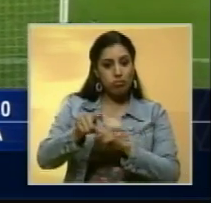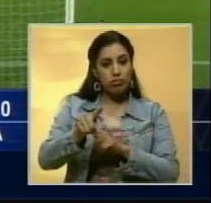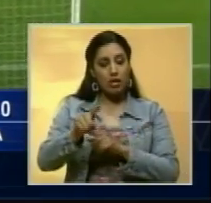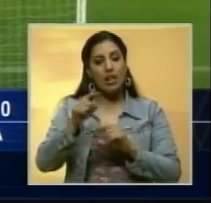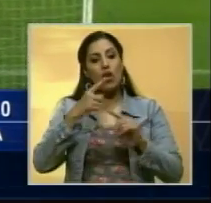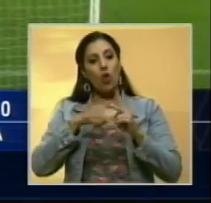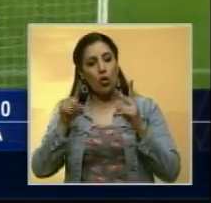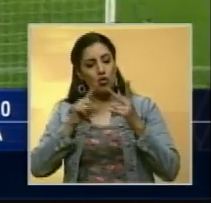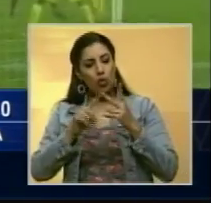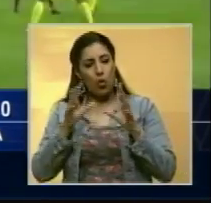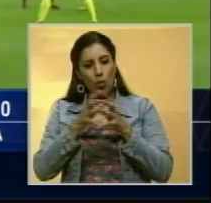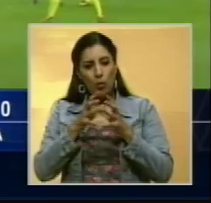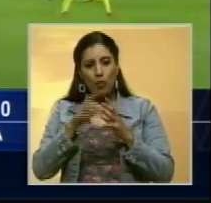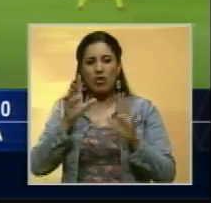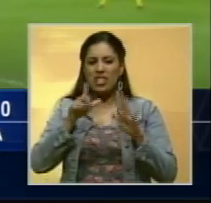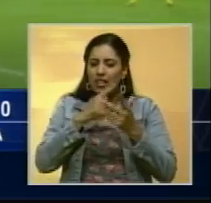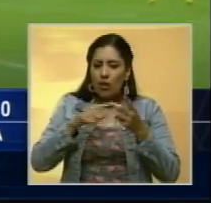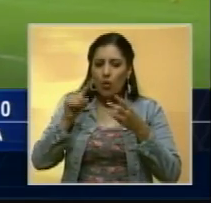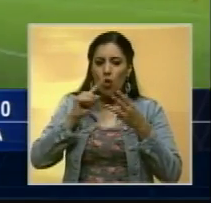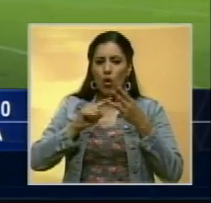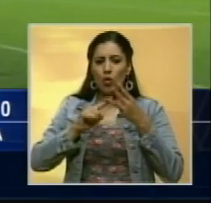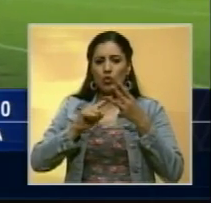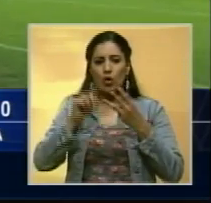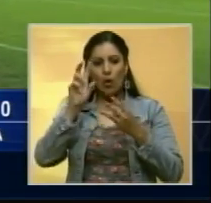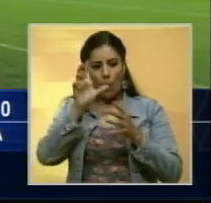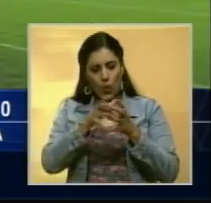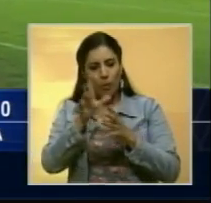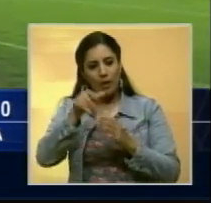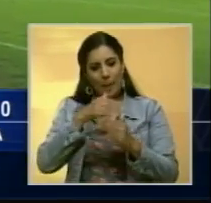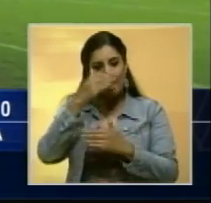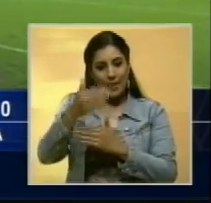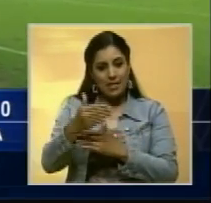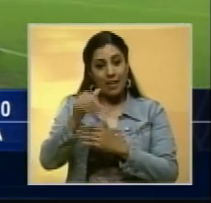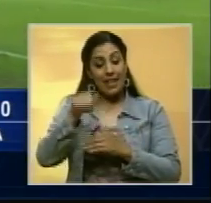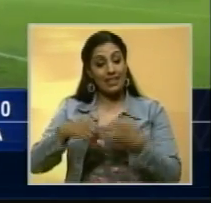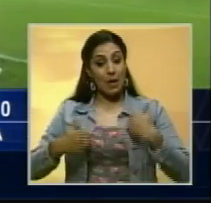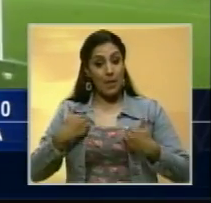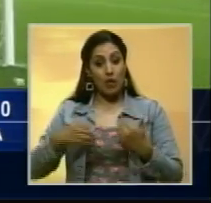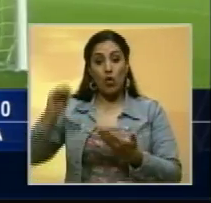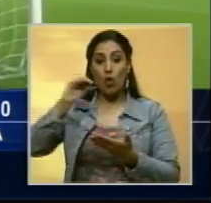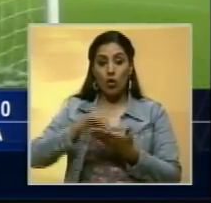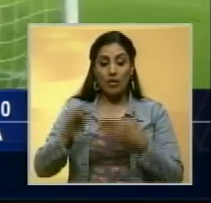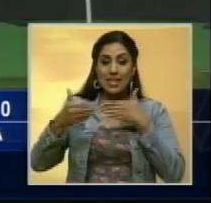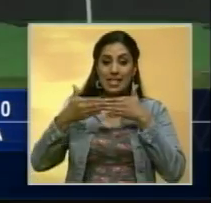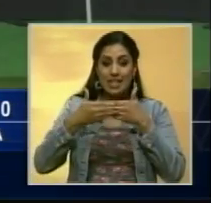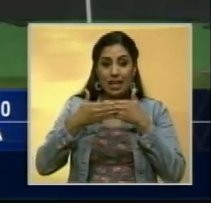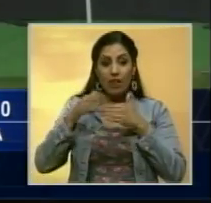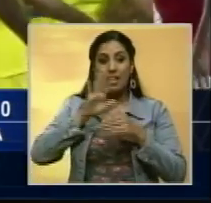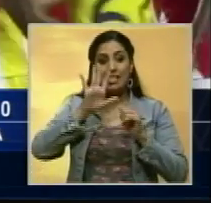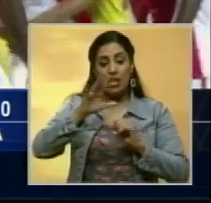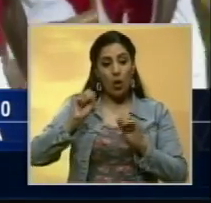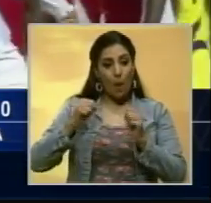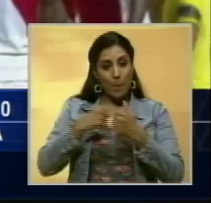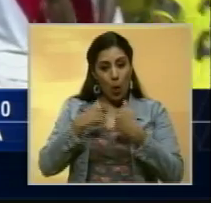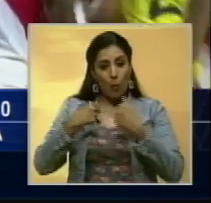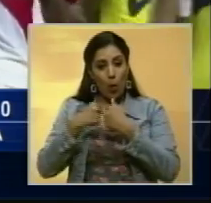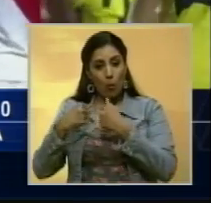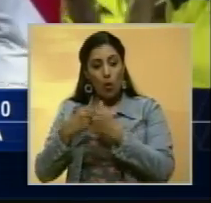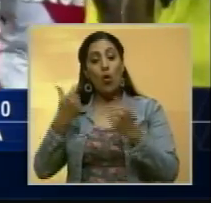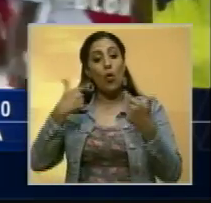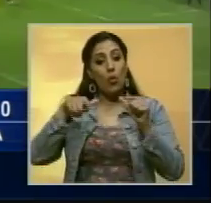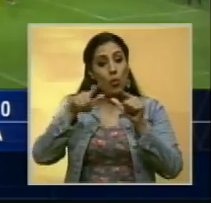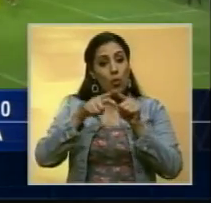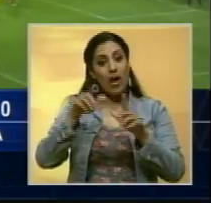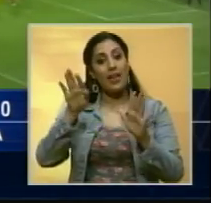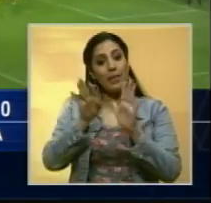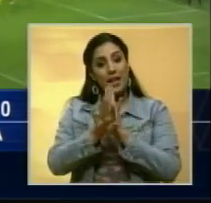el Celtic de Glasgow y el Ludogorets Razgrad búlgaro. Este miércoles se cierra la fase previa con 5 choques. Destacan el Manchester